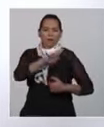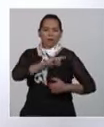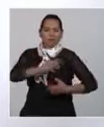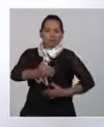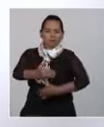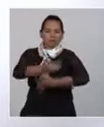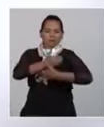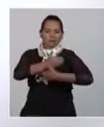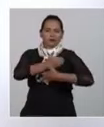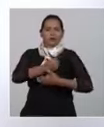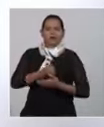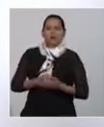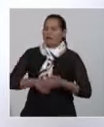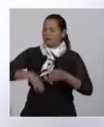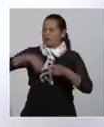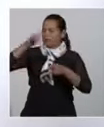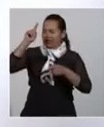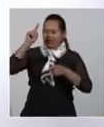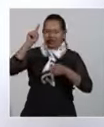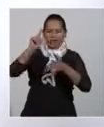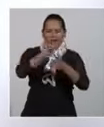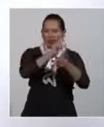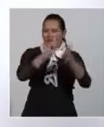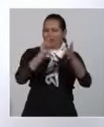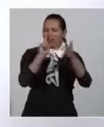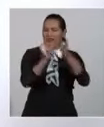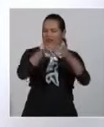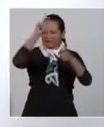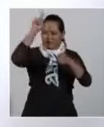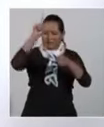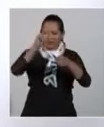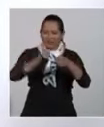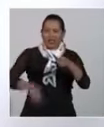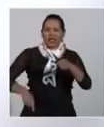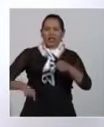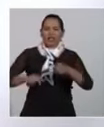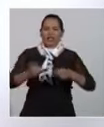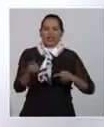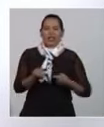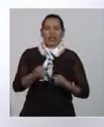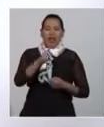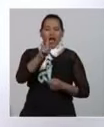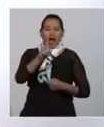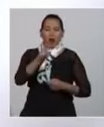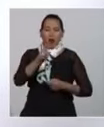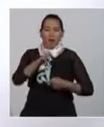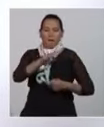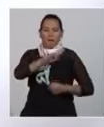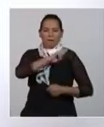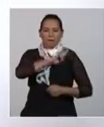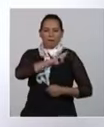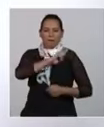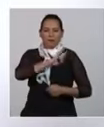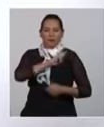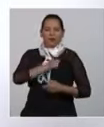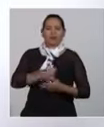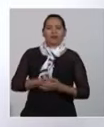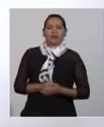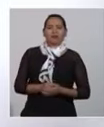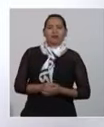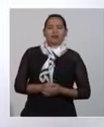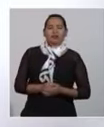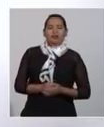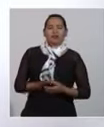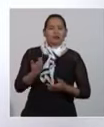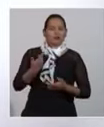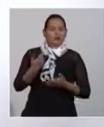a derogar la ley que permitió la privatización del servicio de agua potable. Y vamos a presentar un